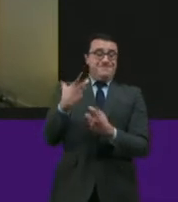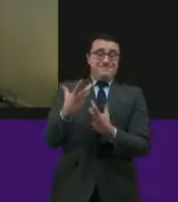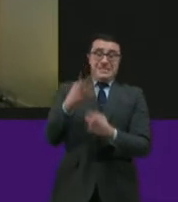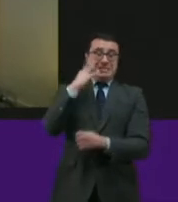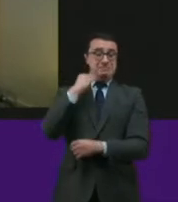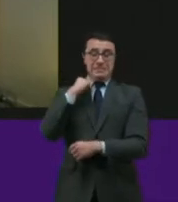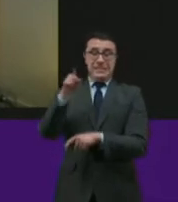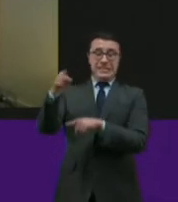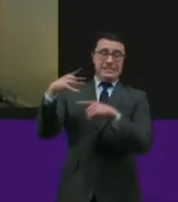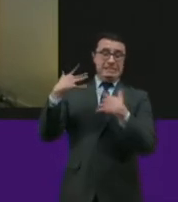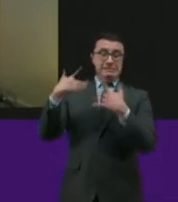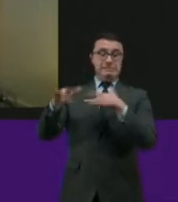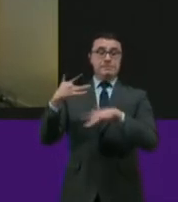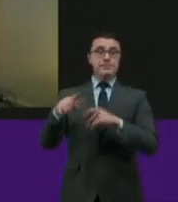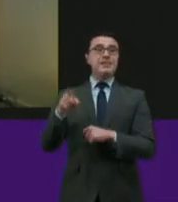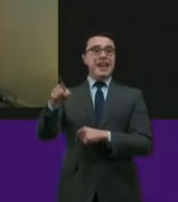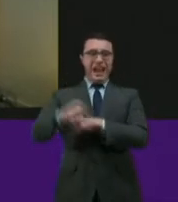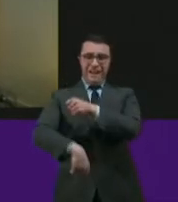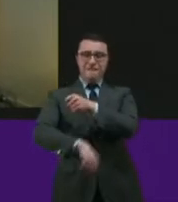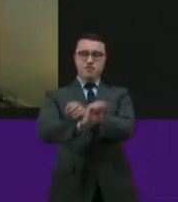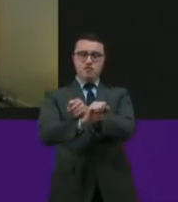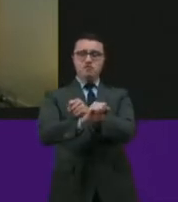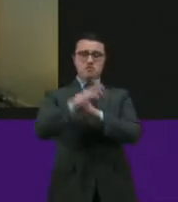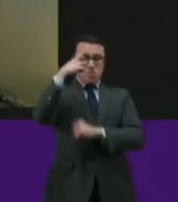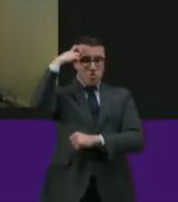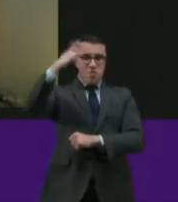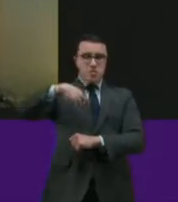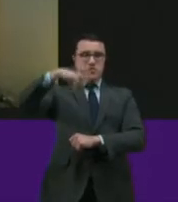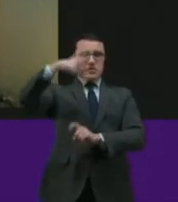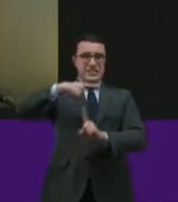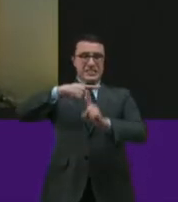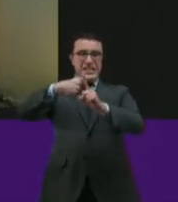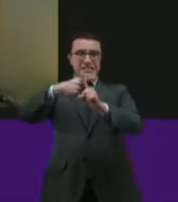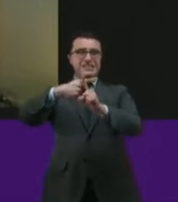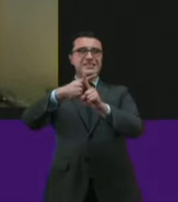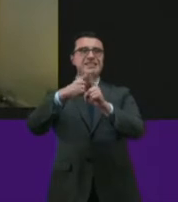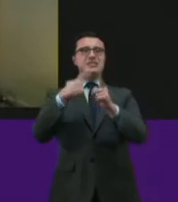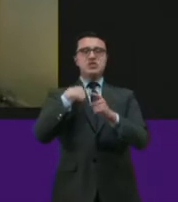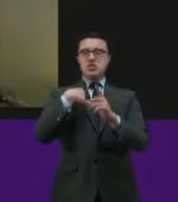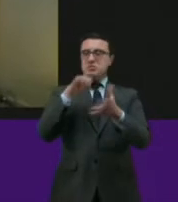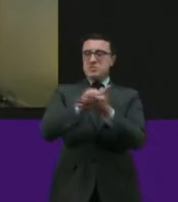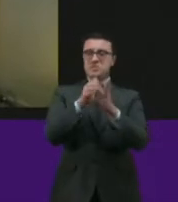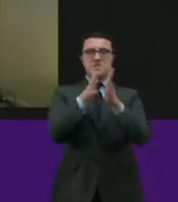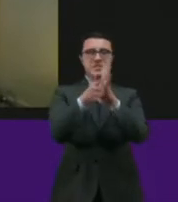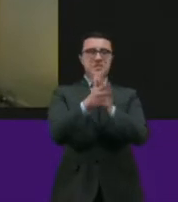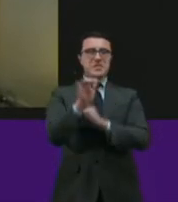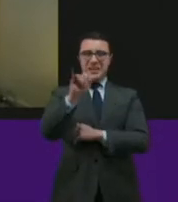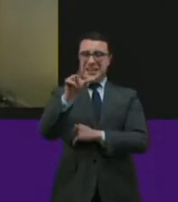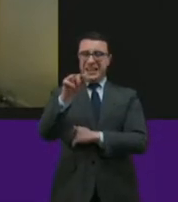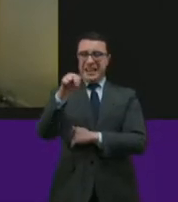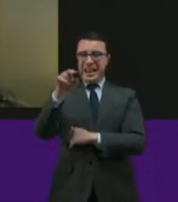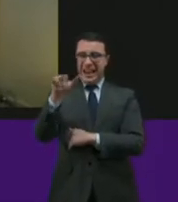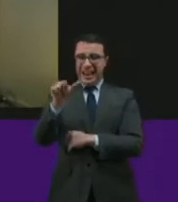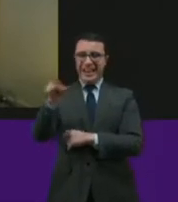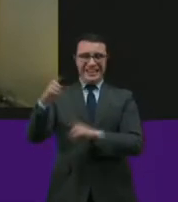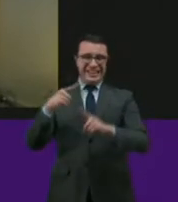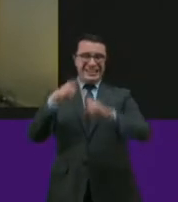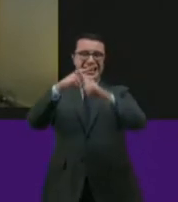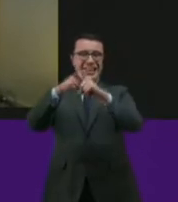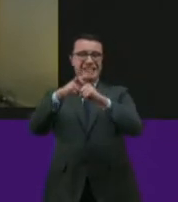former o ex futbolista profesional. Yo a todo el mundo le digo lo mismo. A todo el mundo le digo lo mismo cuando presento a Ilana, pero